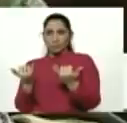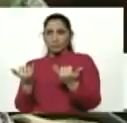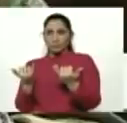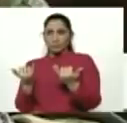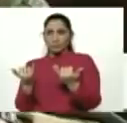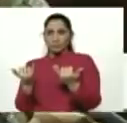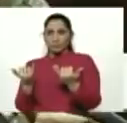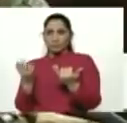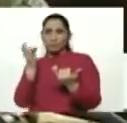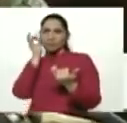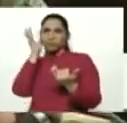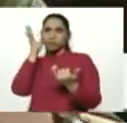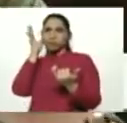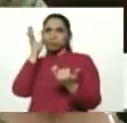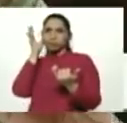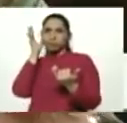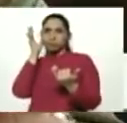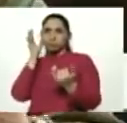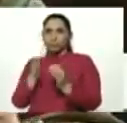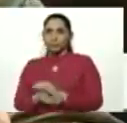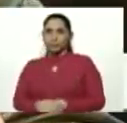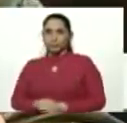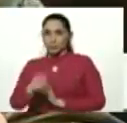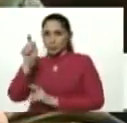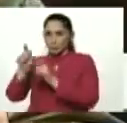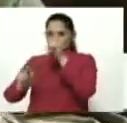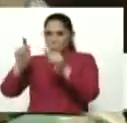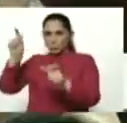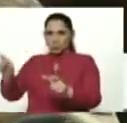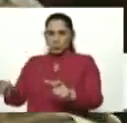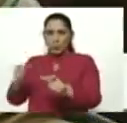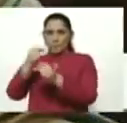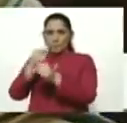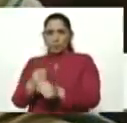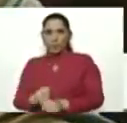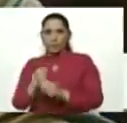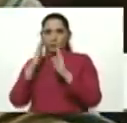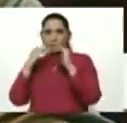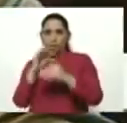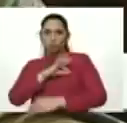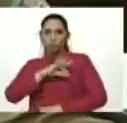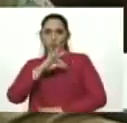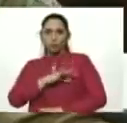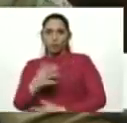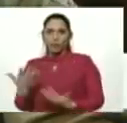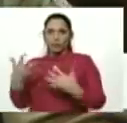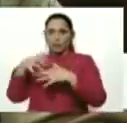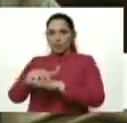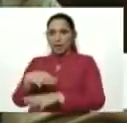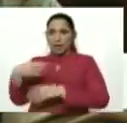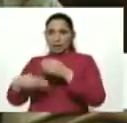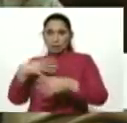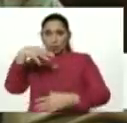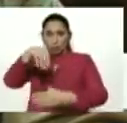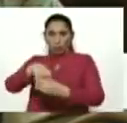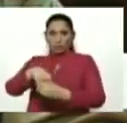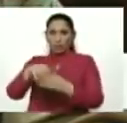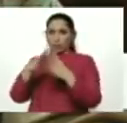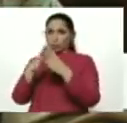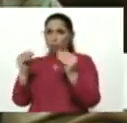se creó la figura de los puestos de atención social integral y están allí haciendo su cuarentena. Correcto. Con todas sus pruebas.